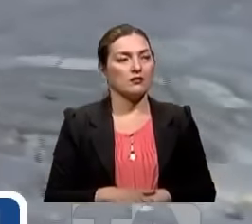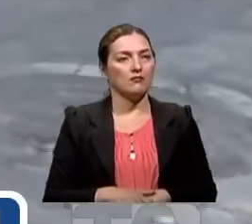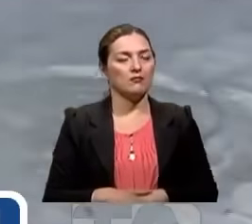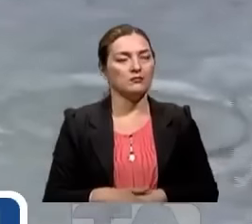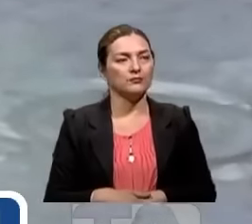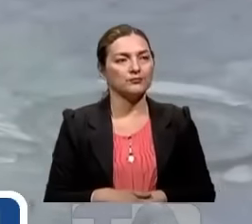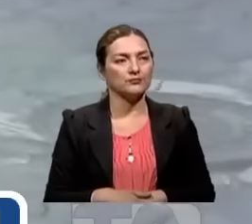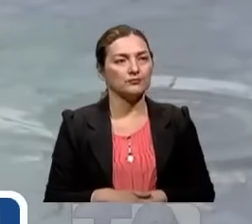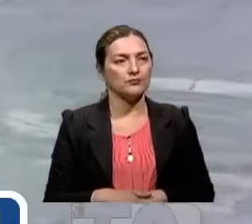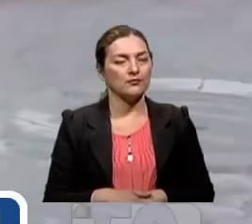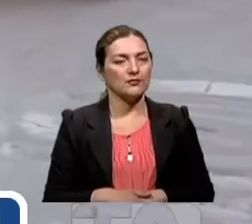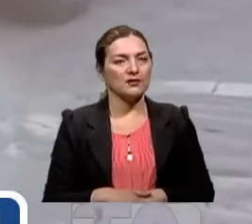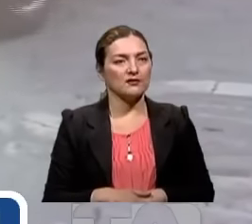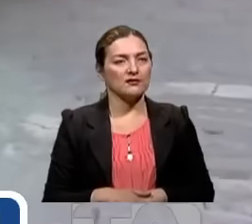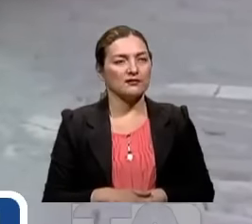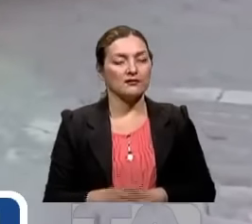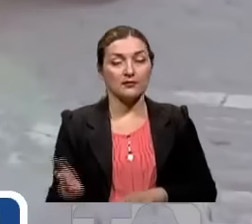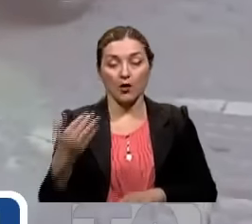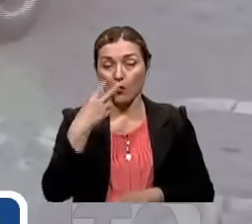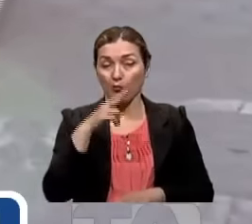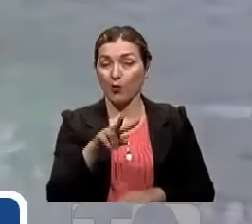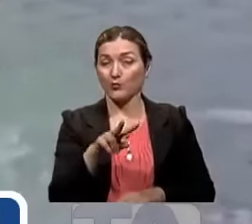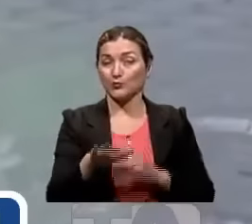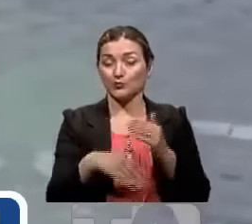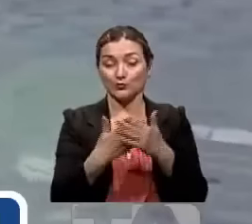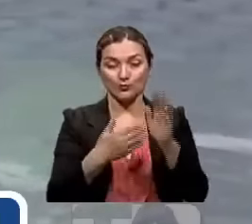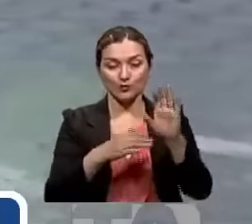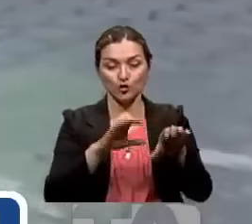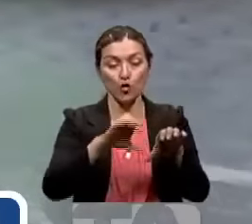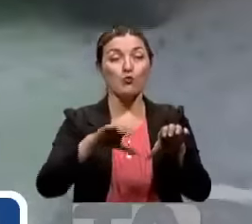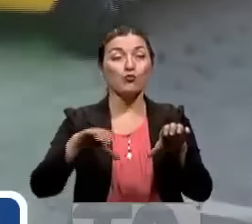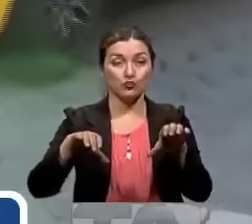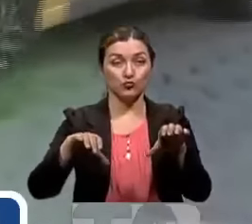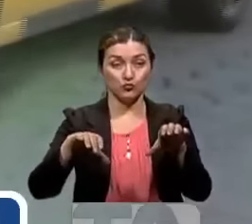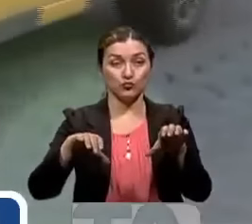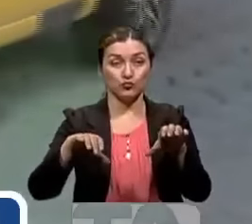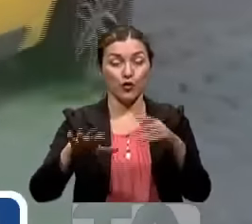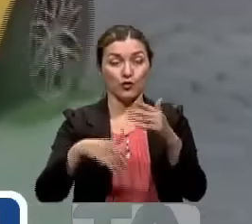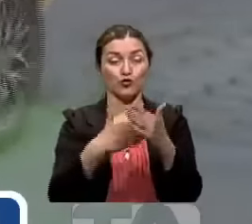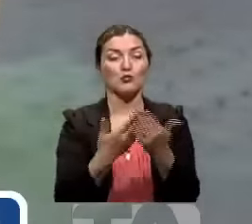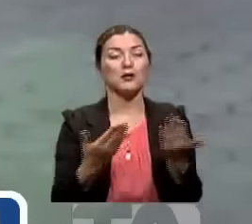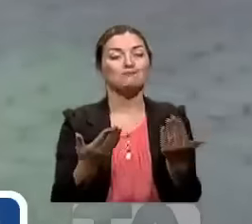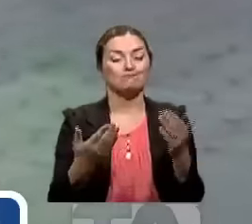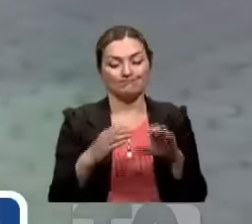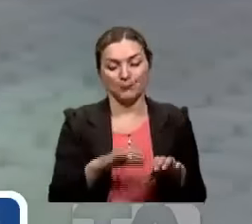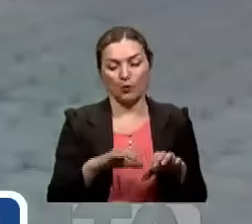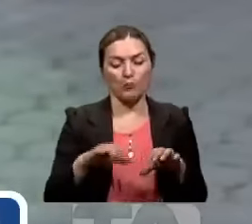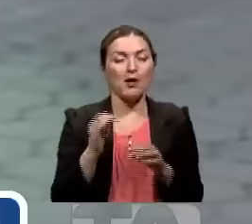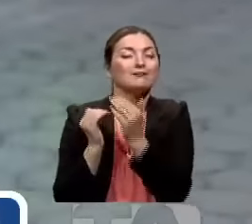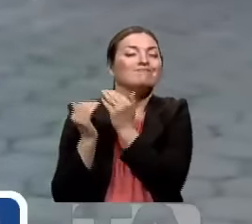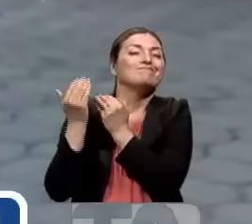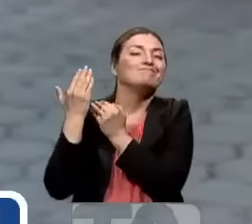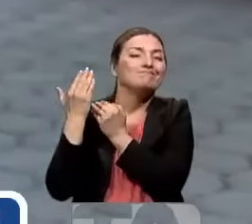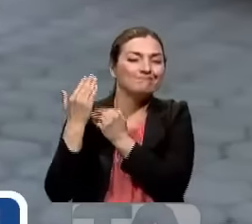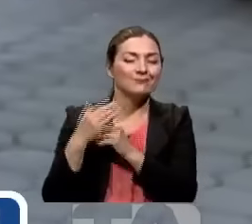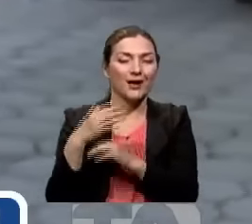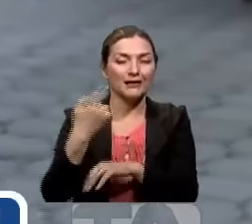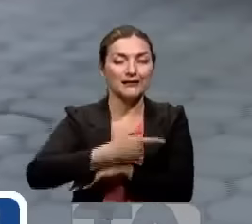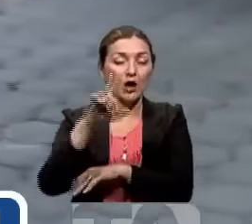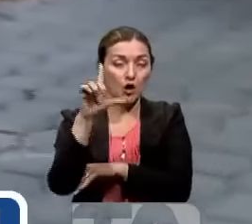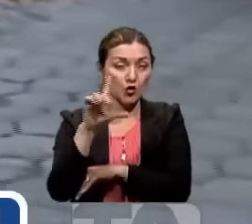que ustedes vean cómo se encuentra también todo el adoquinado que dejaron. Este es el adoquinado antiguo que el día